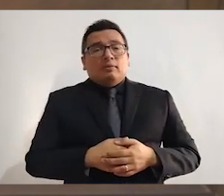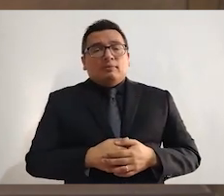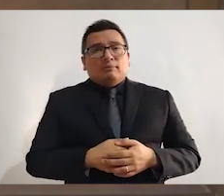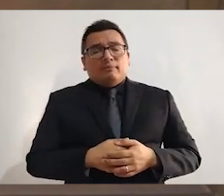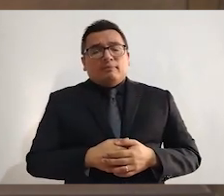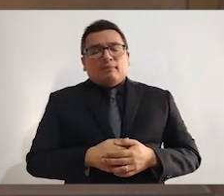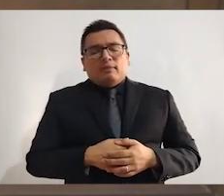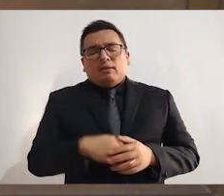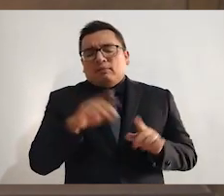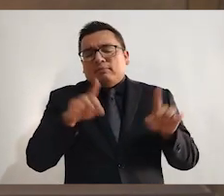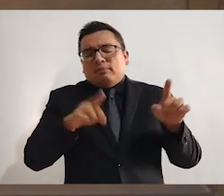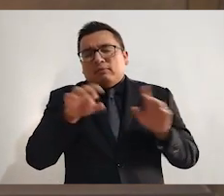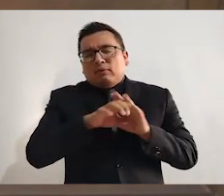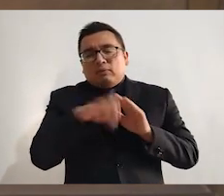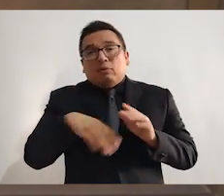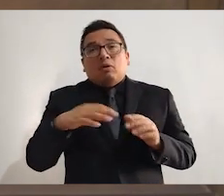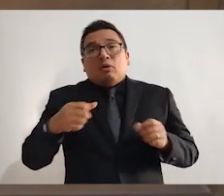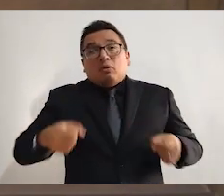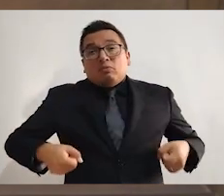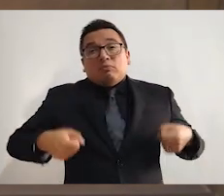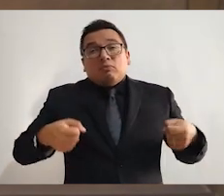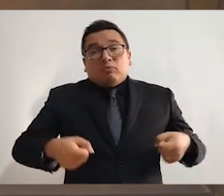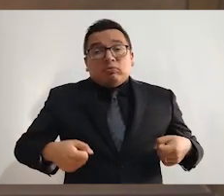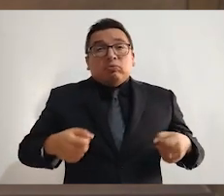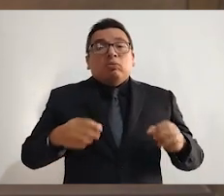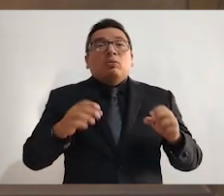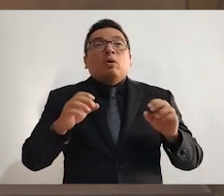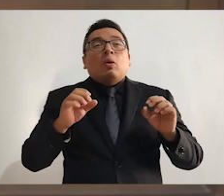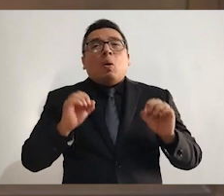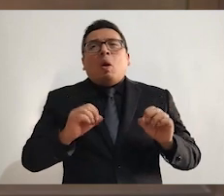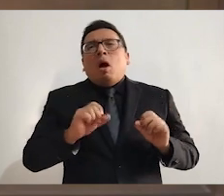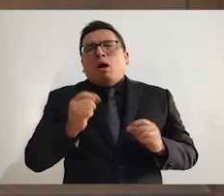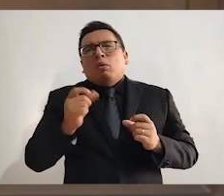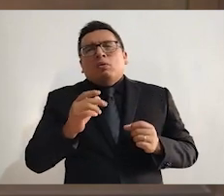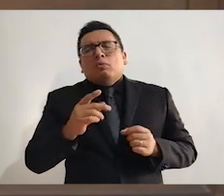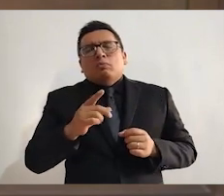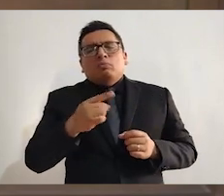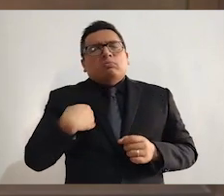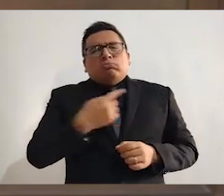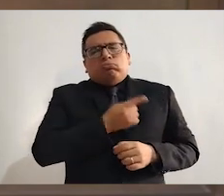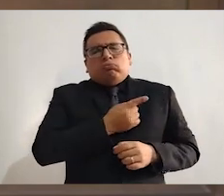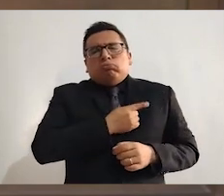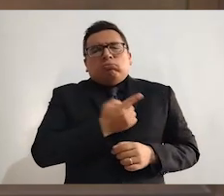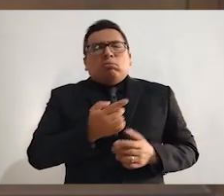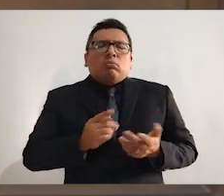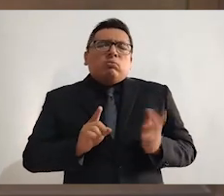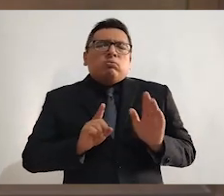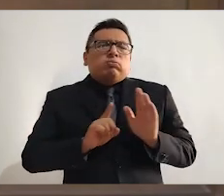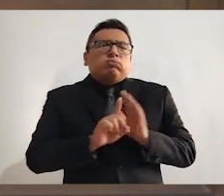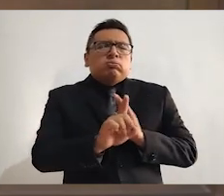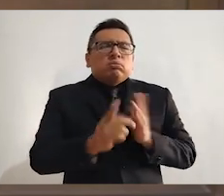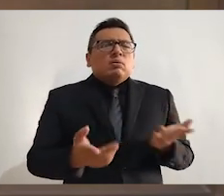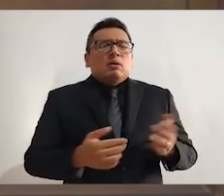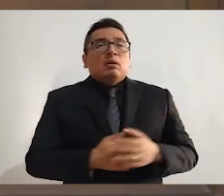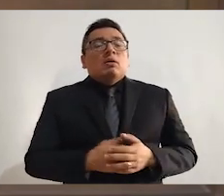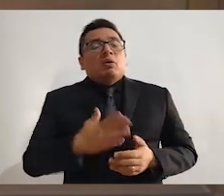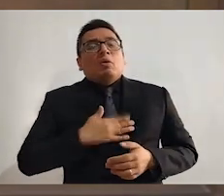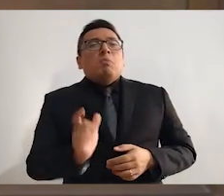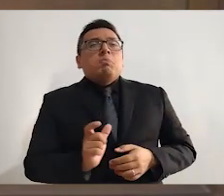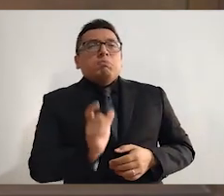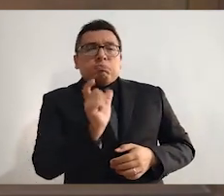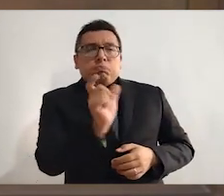dependiendo de su discapacidad, si tienen discapacidad motriz. Hay personas que no, o sea, llegan y entregan